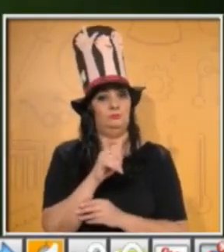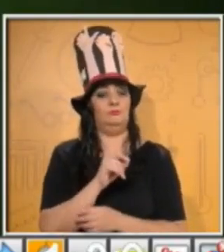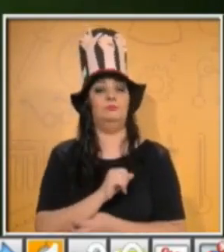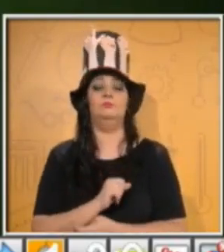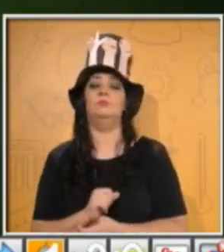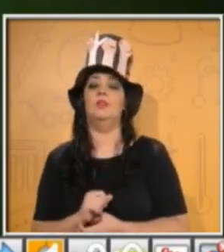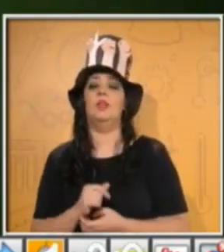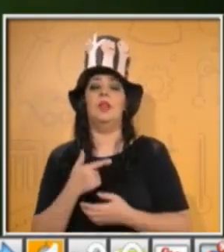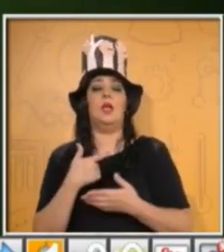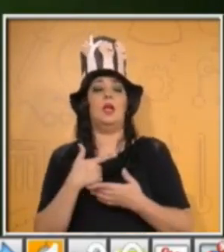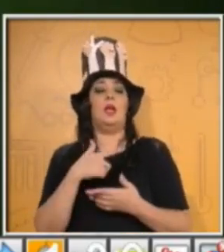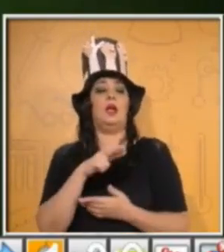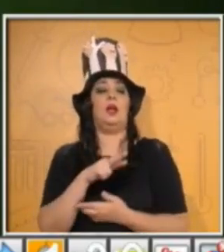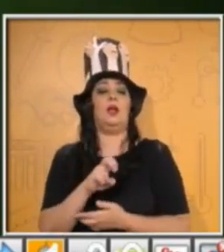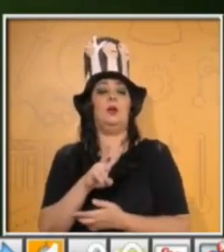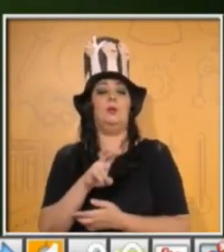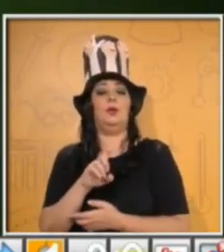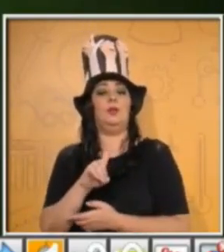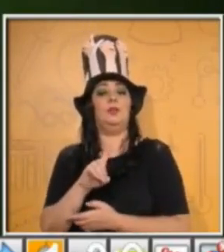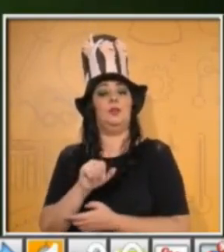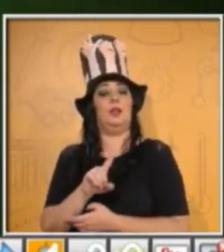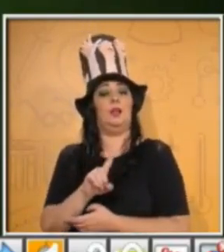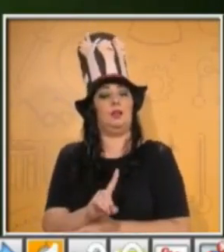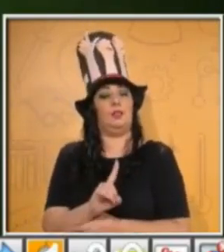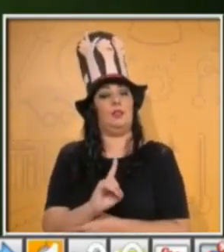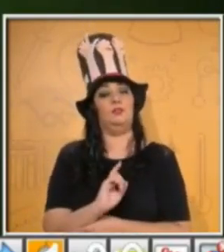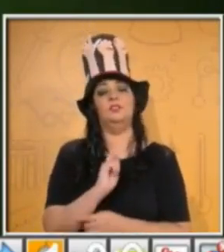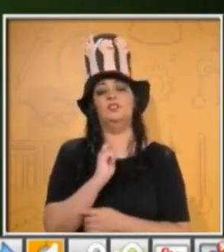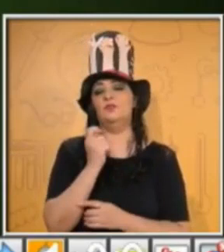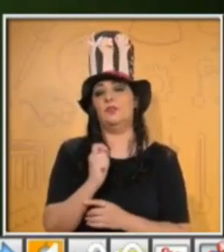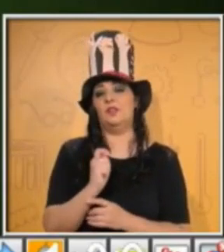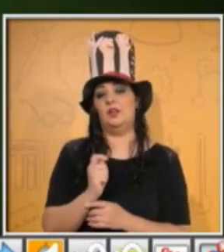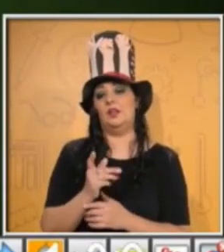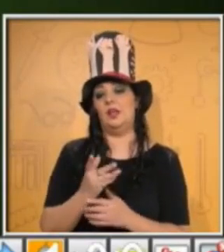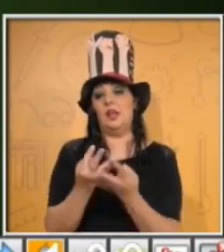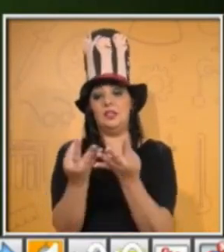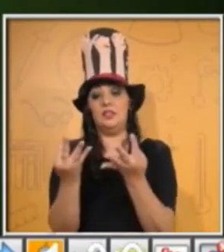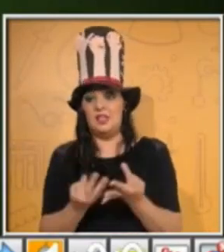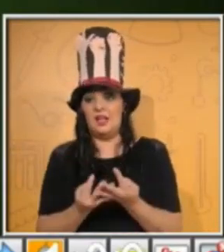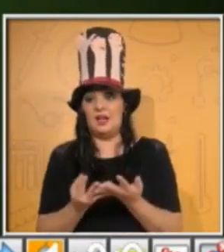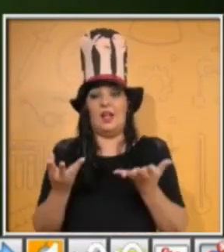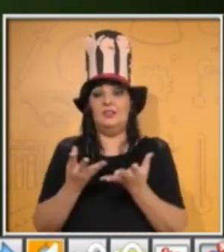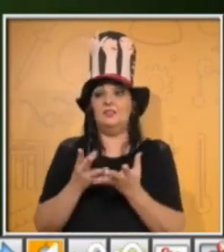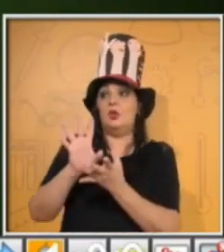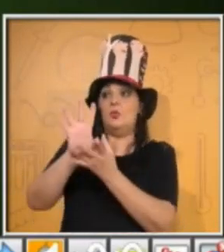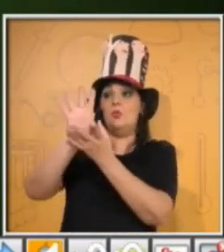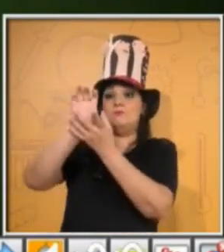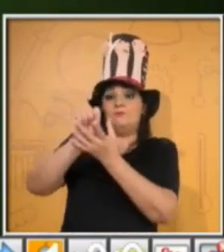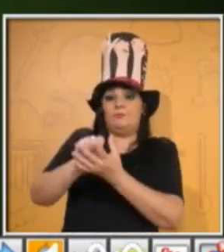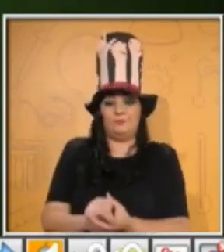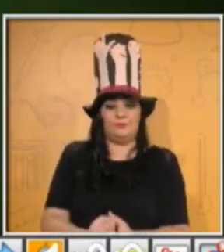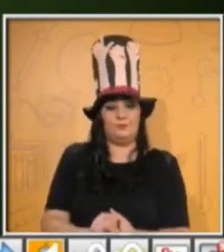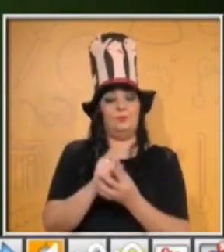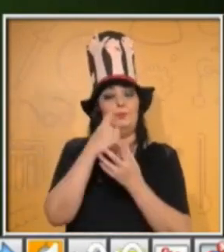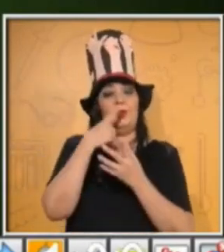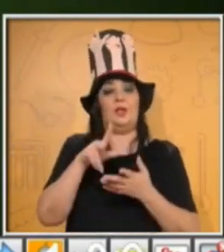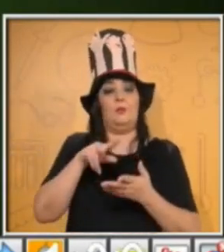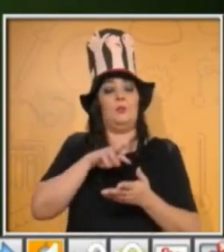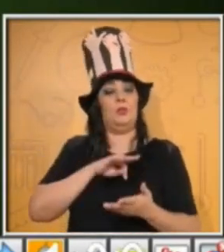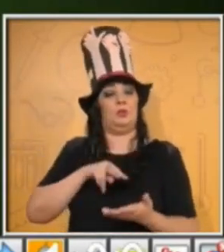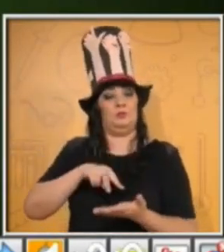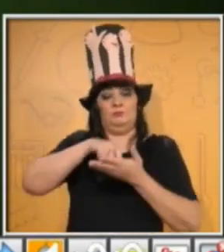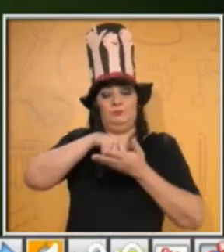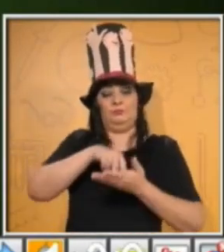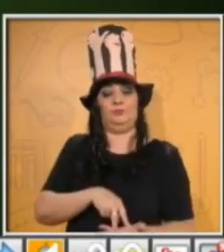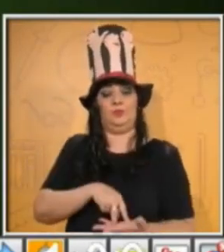La gravedad, es decir, la fuerza de atracción de la Tierra para atraer las cosas al suelo.